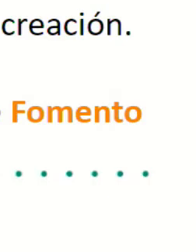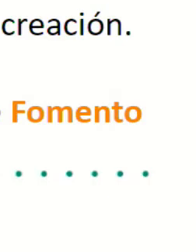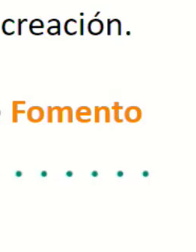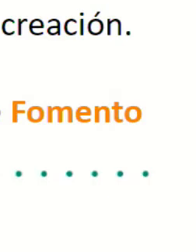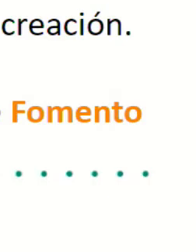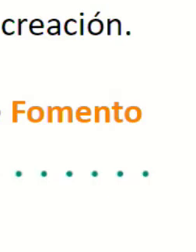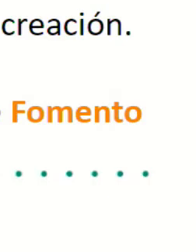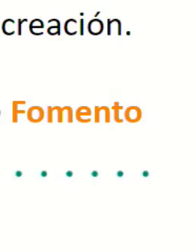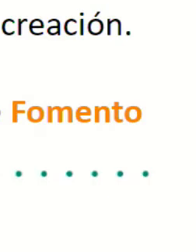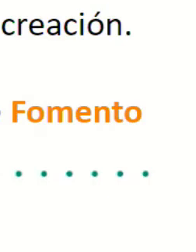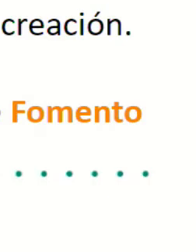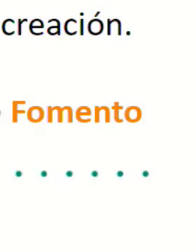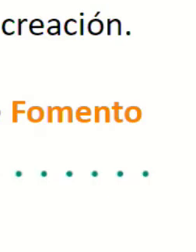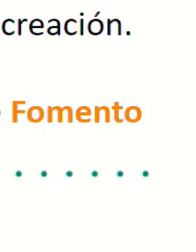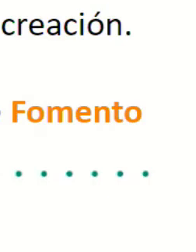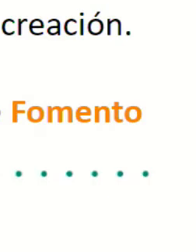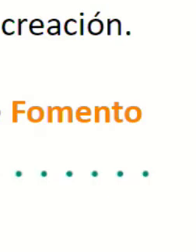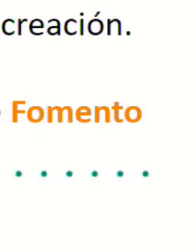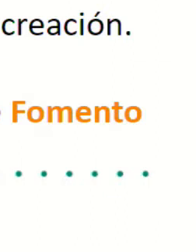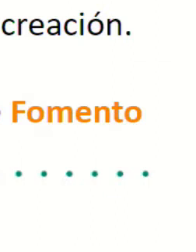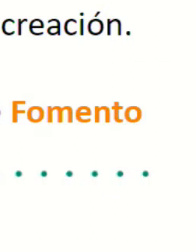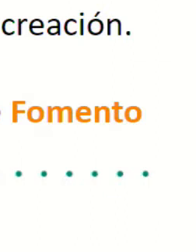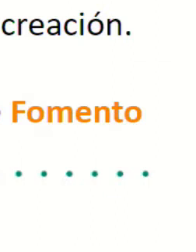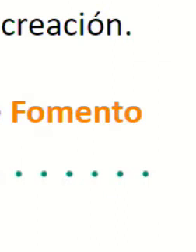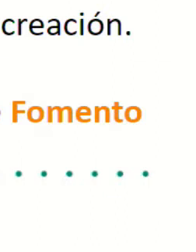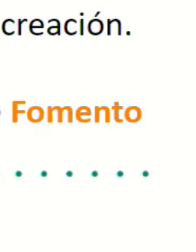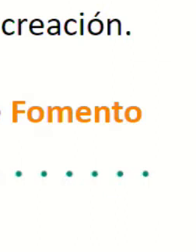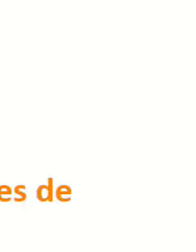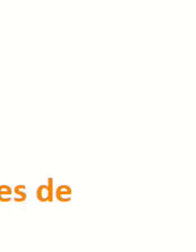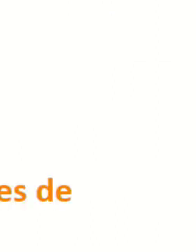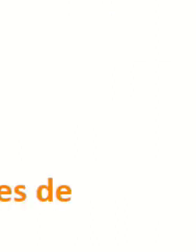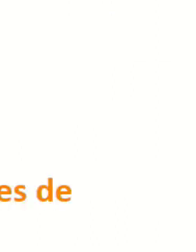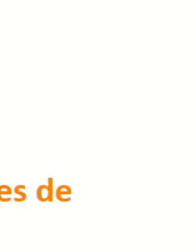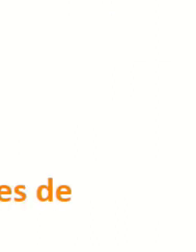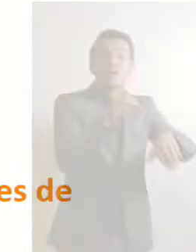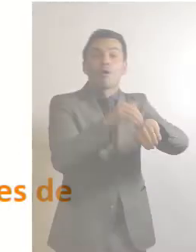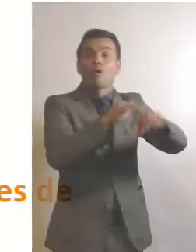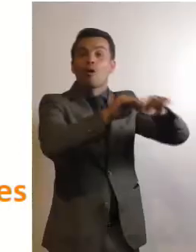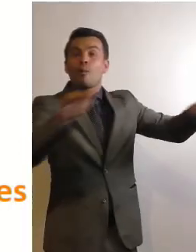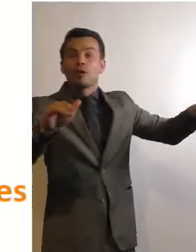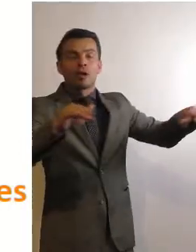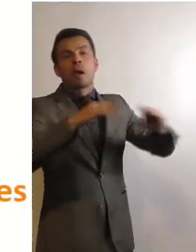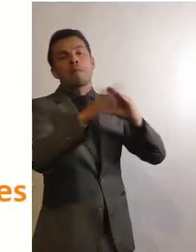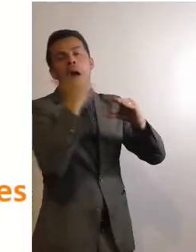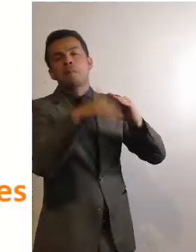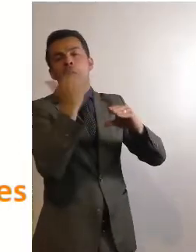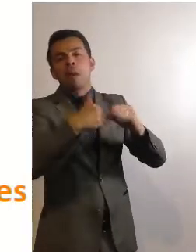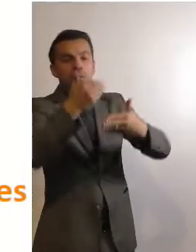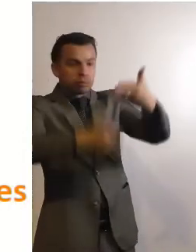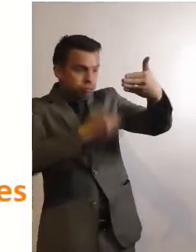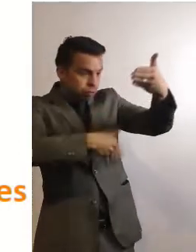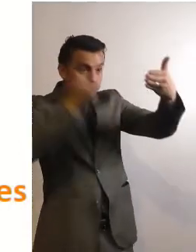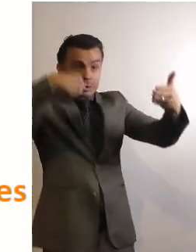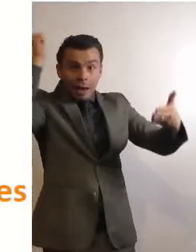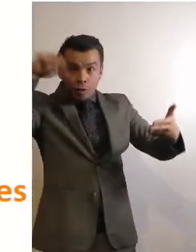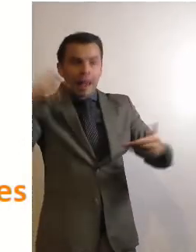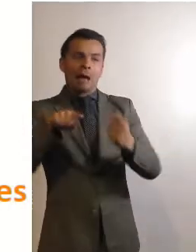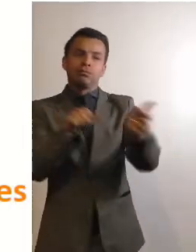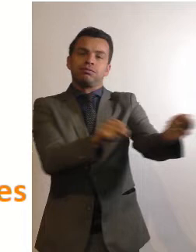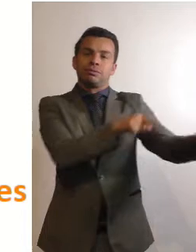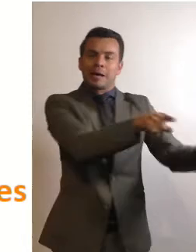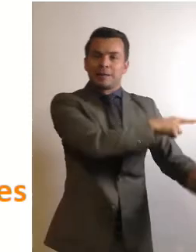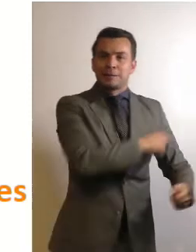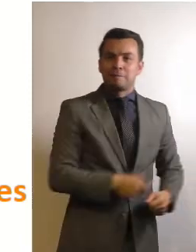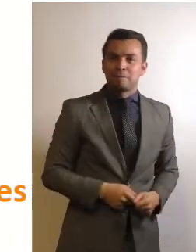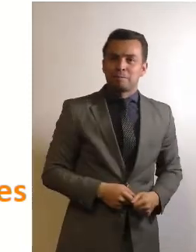los proyectos que ganaron en la convocatoria. Siguiente. En convocatorias externas, pues ha